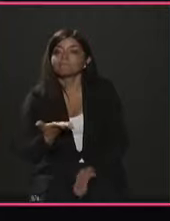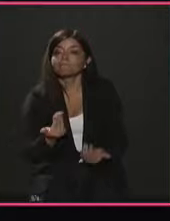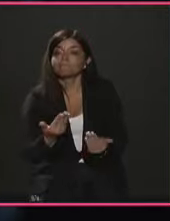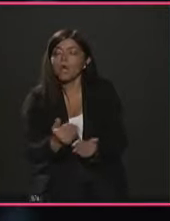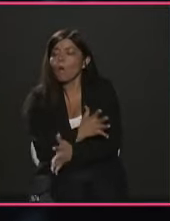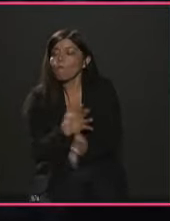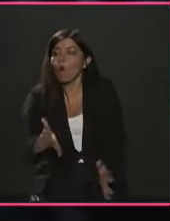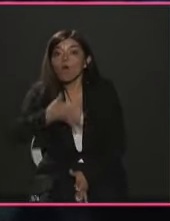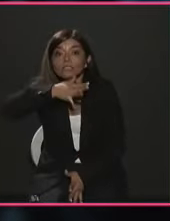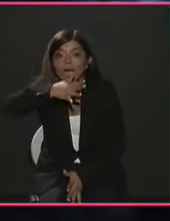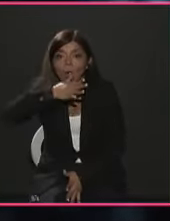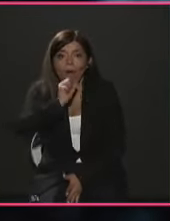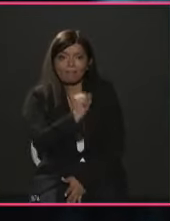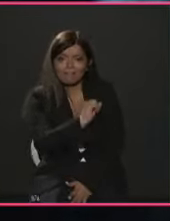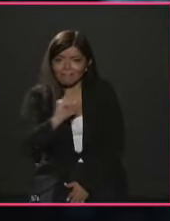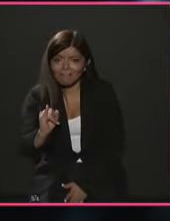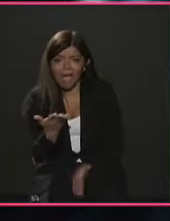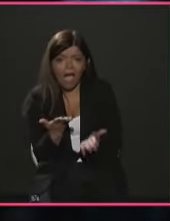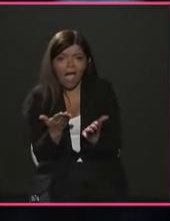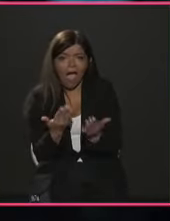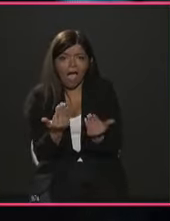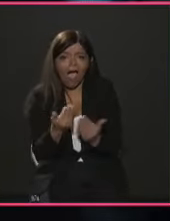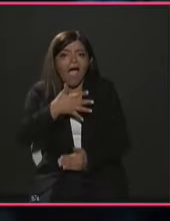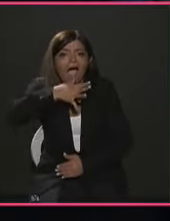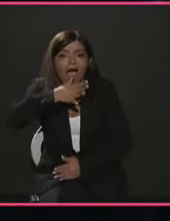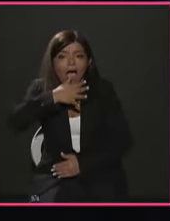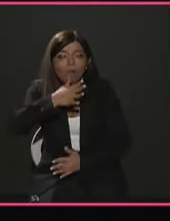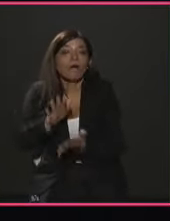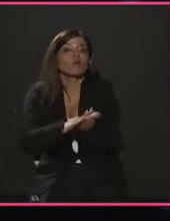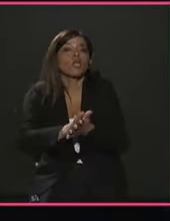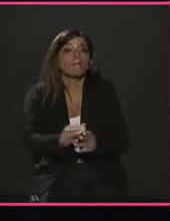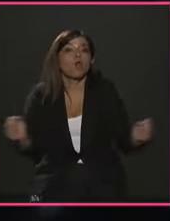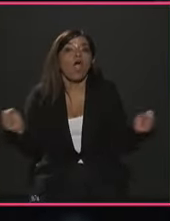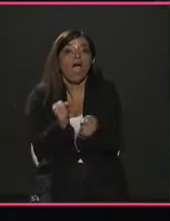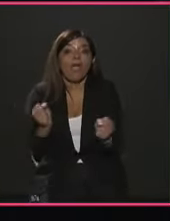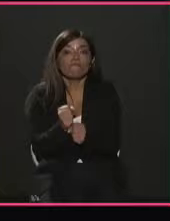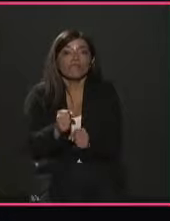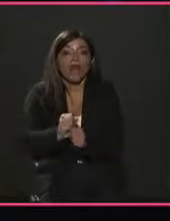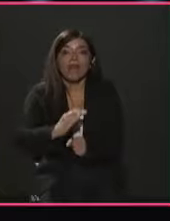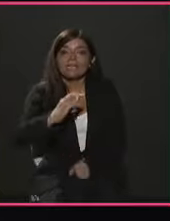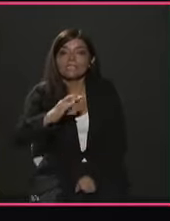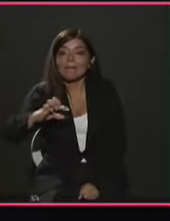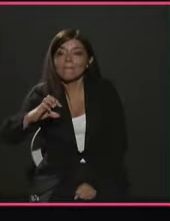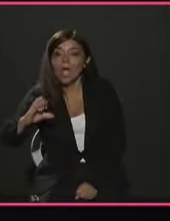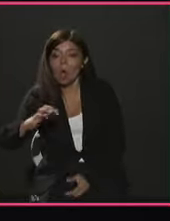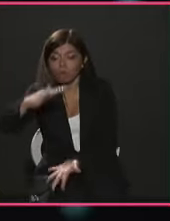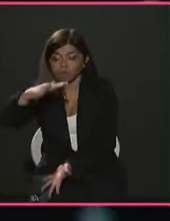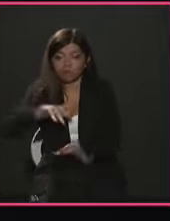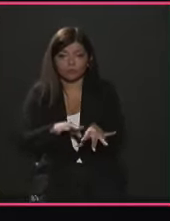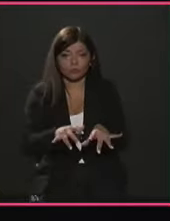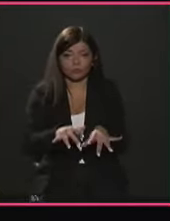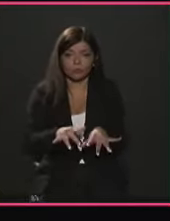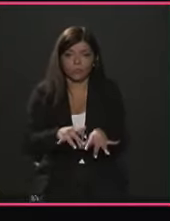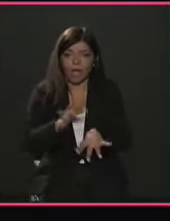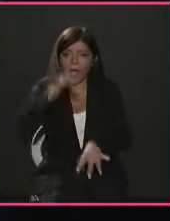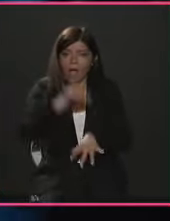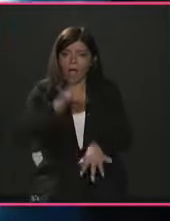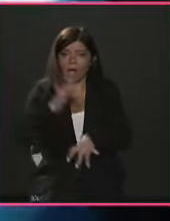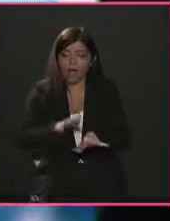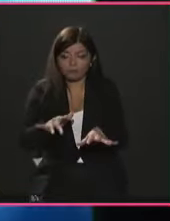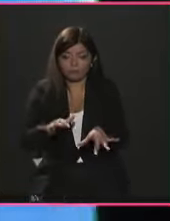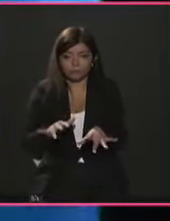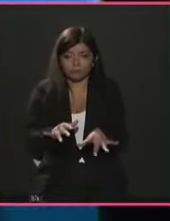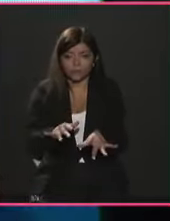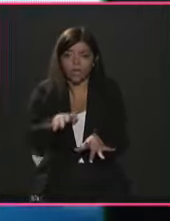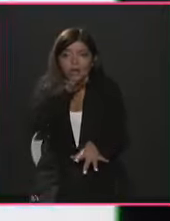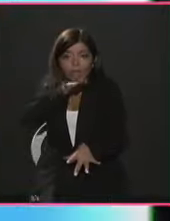mucha agua para enfriar la cpu que se cpu que se calientan tanto verdad que se utilizan